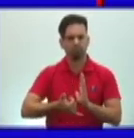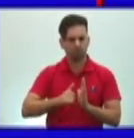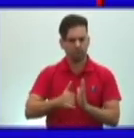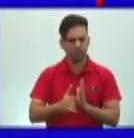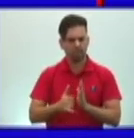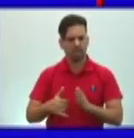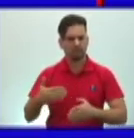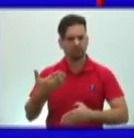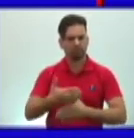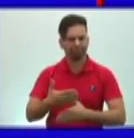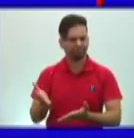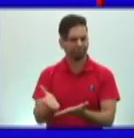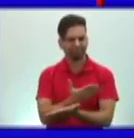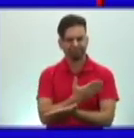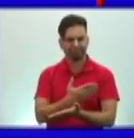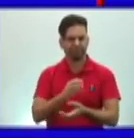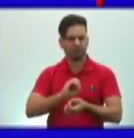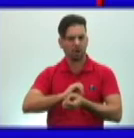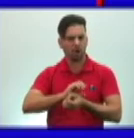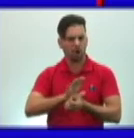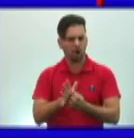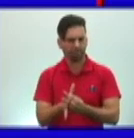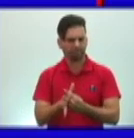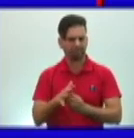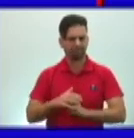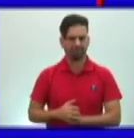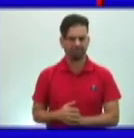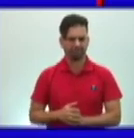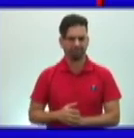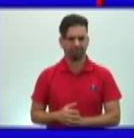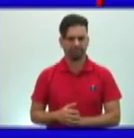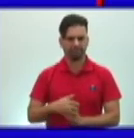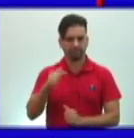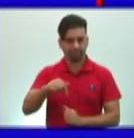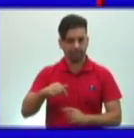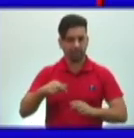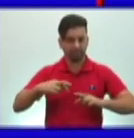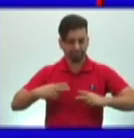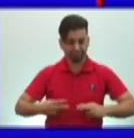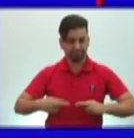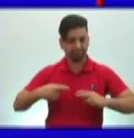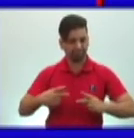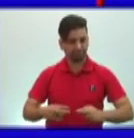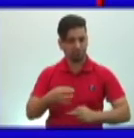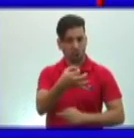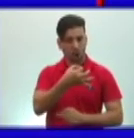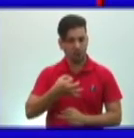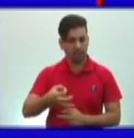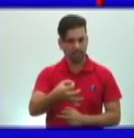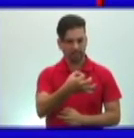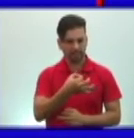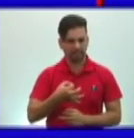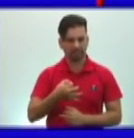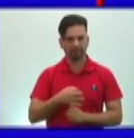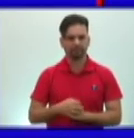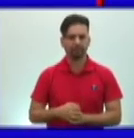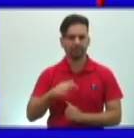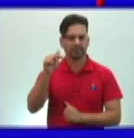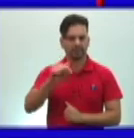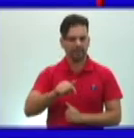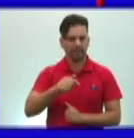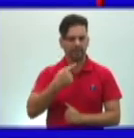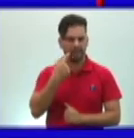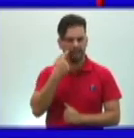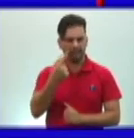la tarea ordenamiento, reordenamiento. Pero sencillamente esa es la expresión revolucionaria de modificar